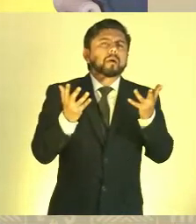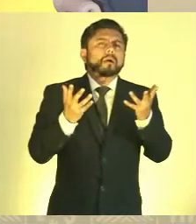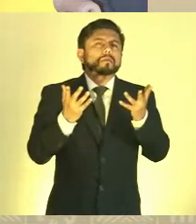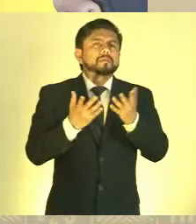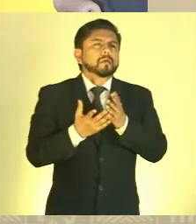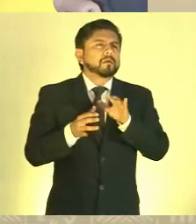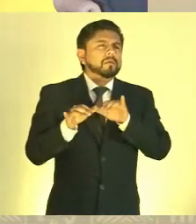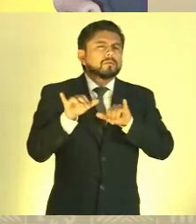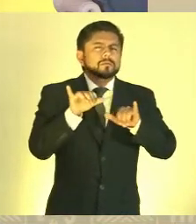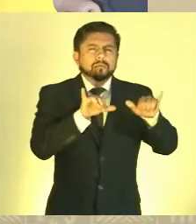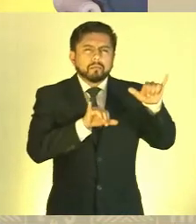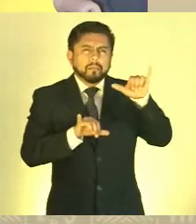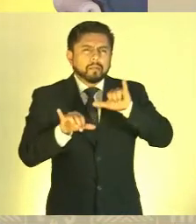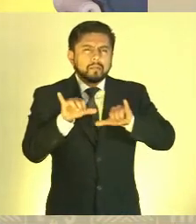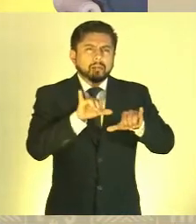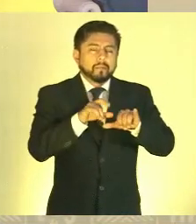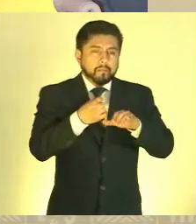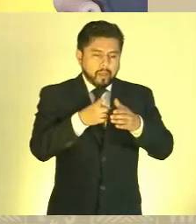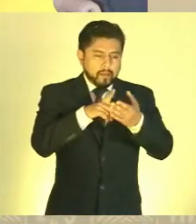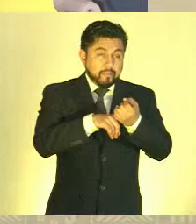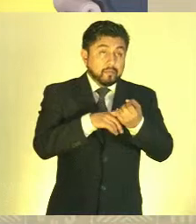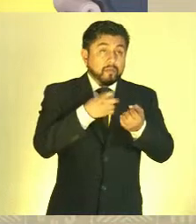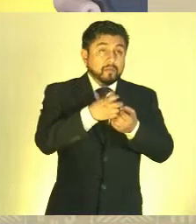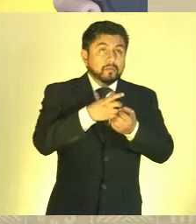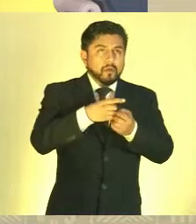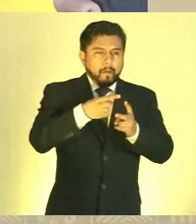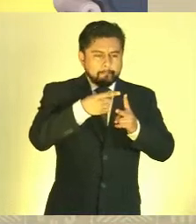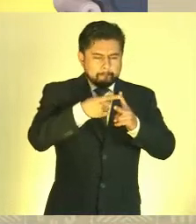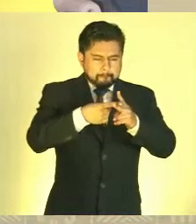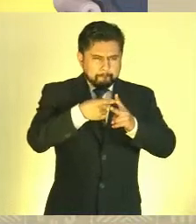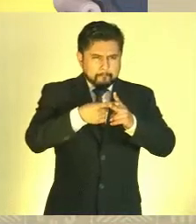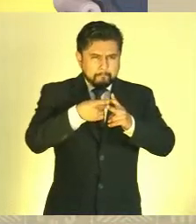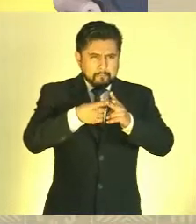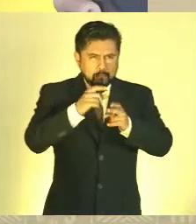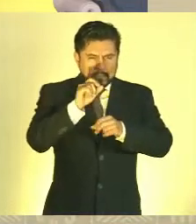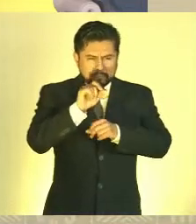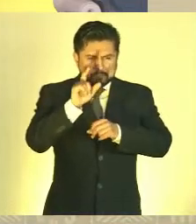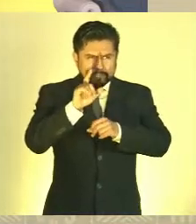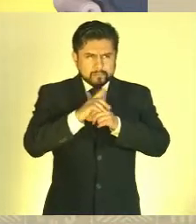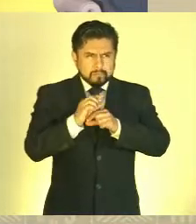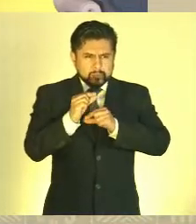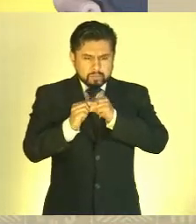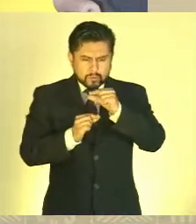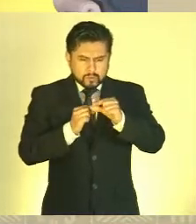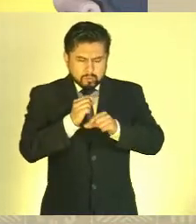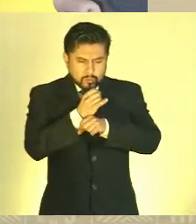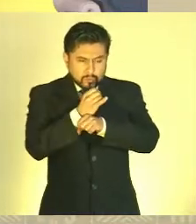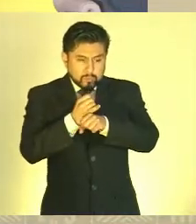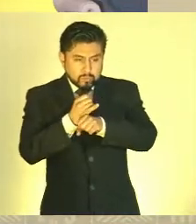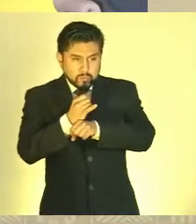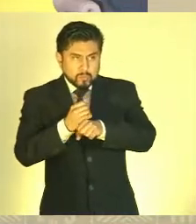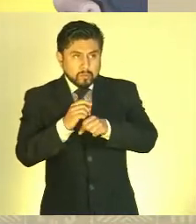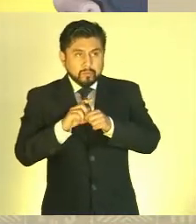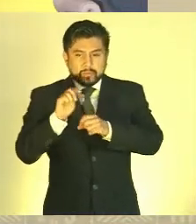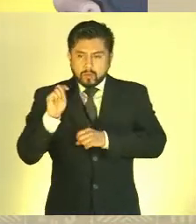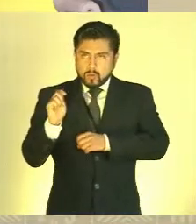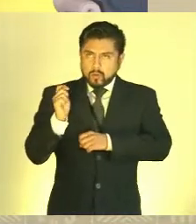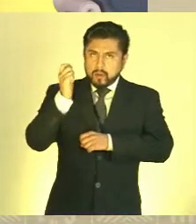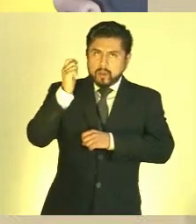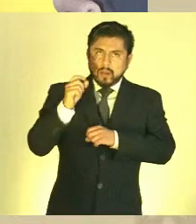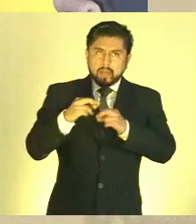experimentarse en, sobre modelos matemáticos muy bien planteados, que son la teoría de las